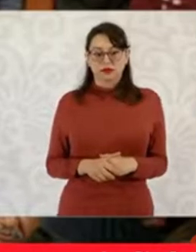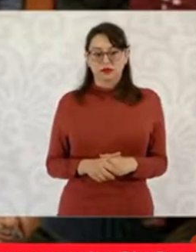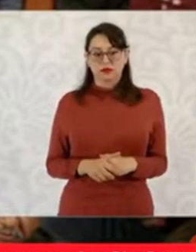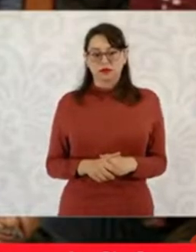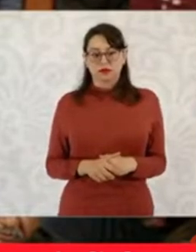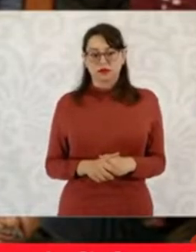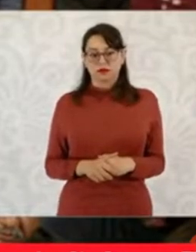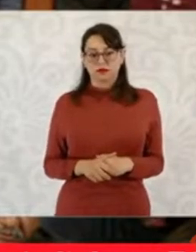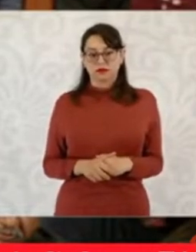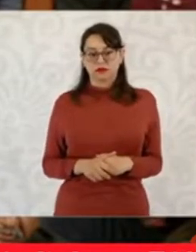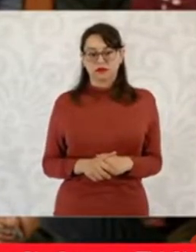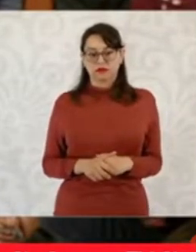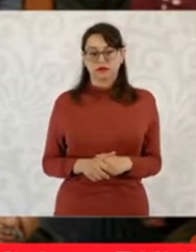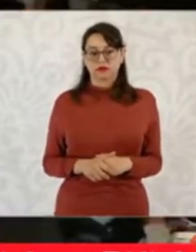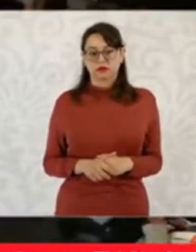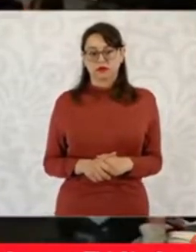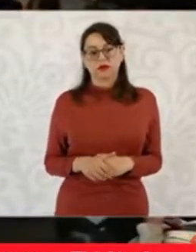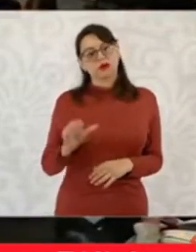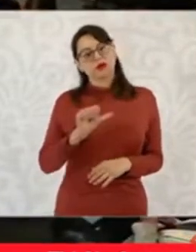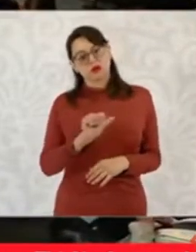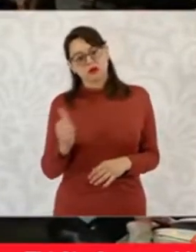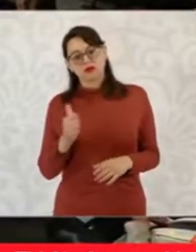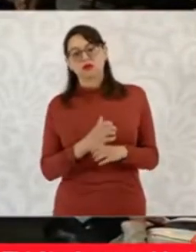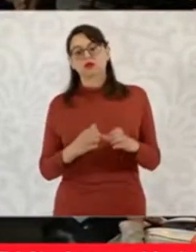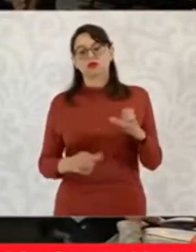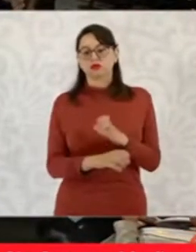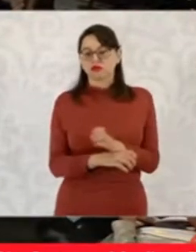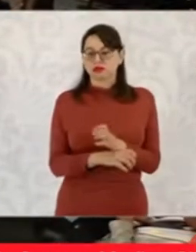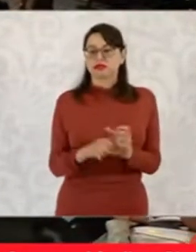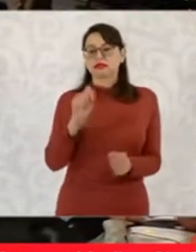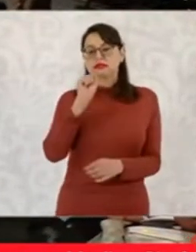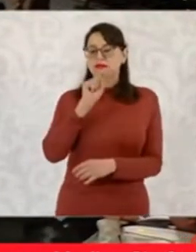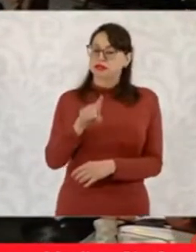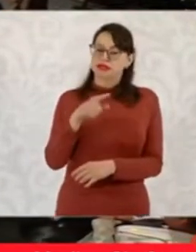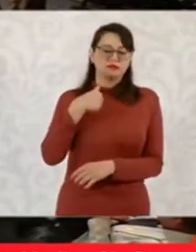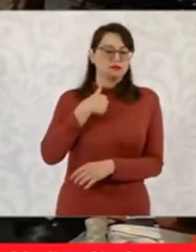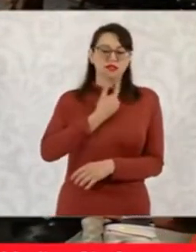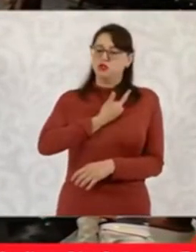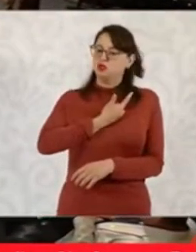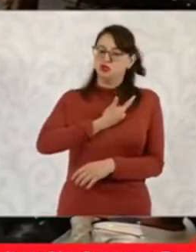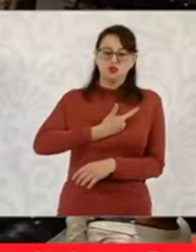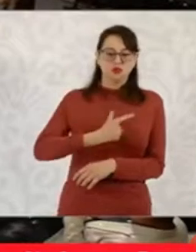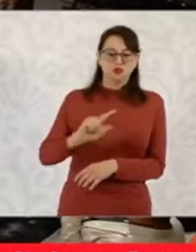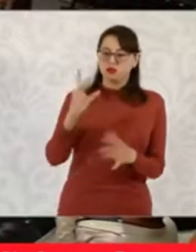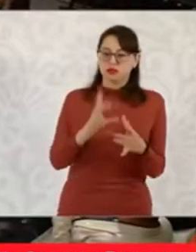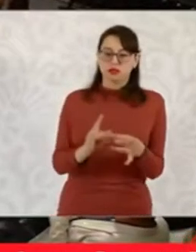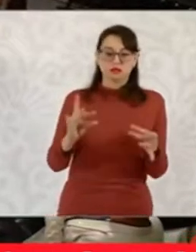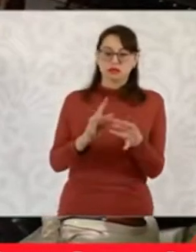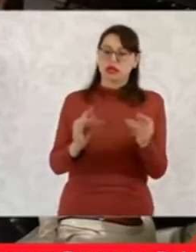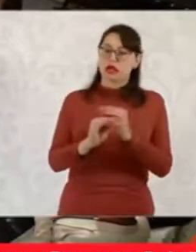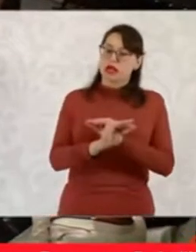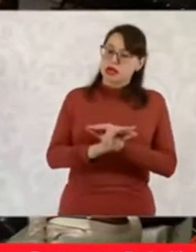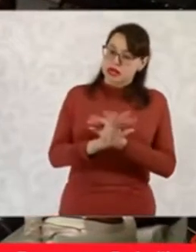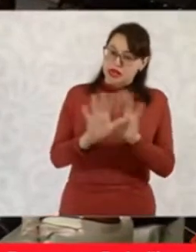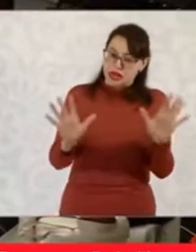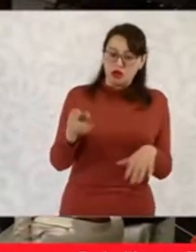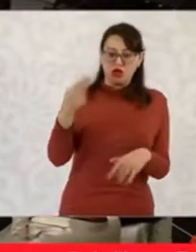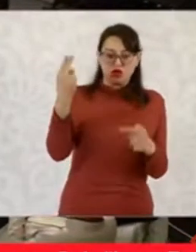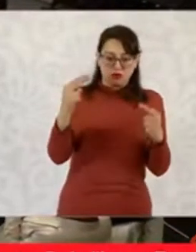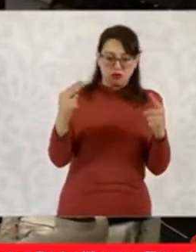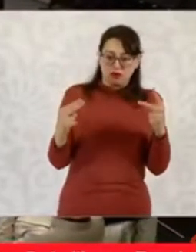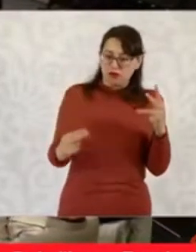cosas que también evito mucho caer en este tipo de cosas, de aclarar hasta dar los